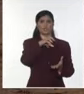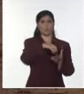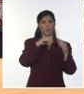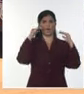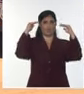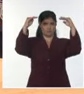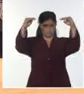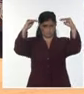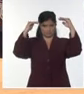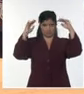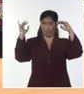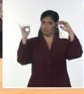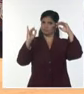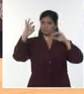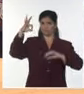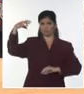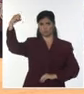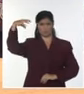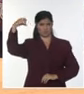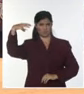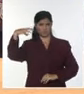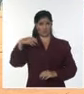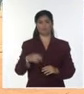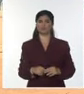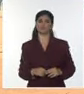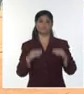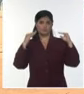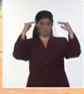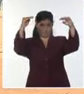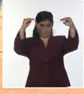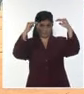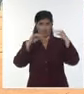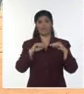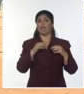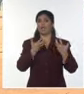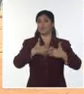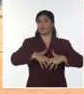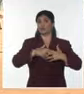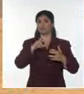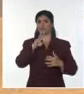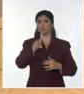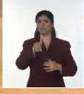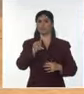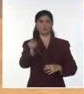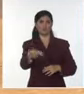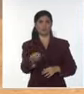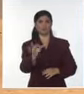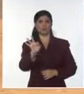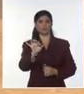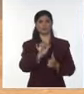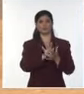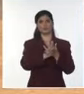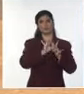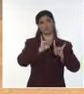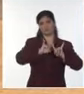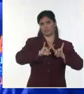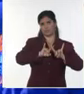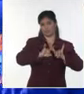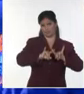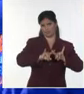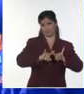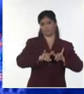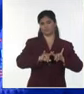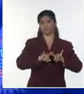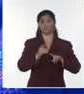provincia. Esto es un parque de 21,8 megawatts. El constructor de este parque va a ser el MICOM de la provincia nuestra, a